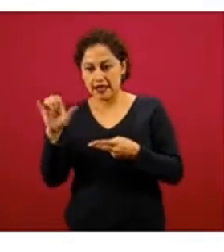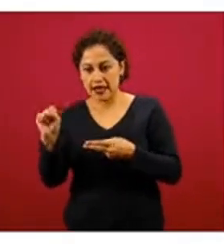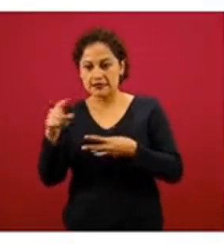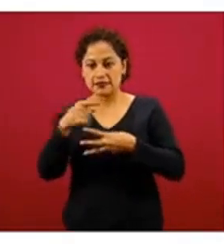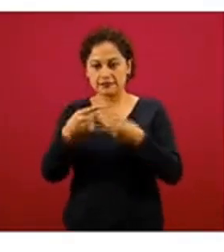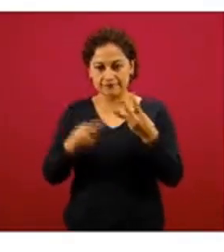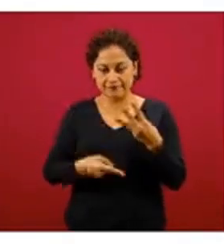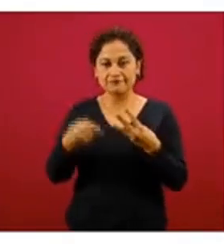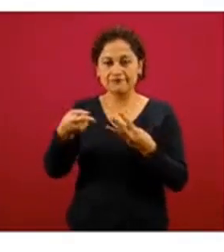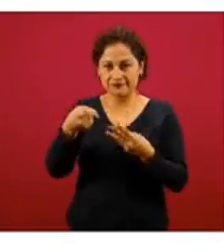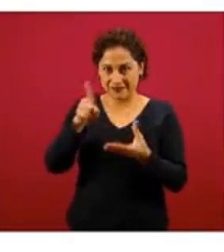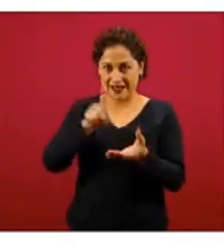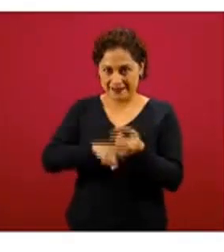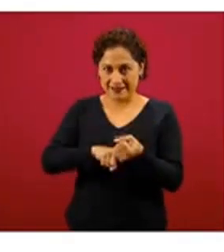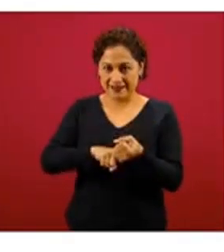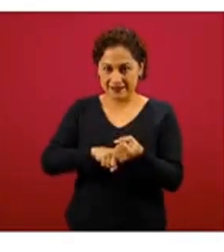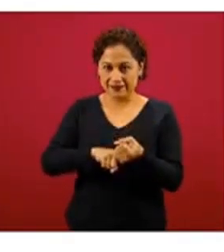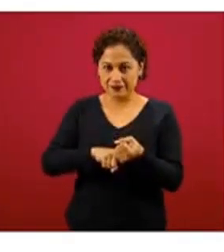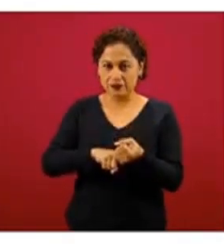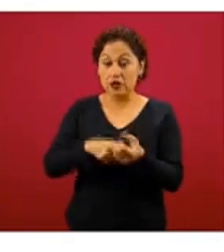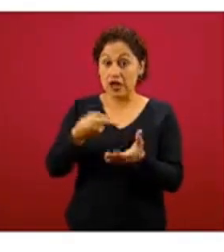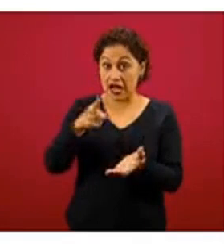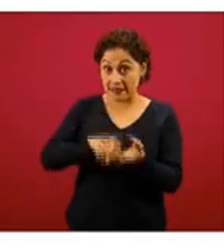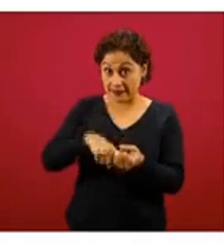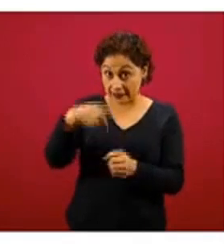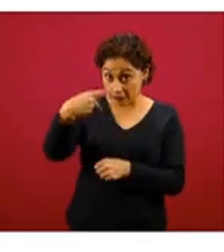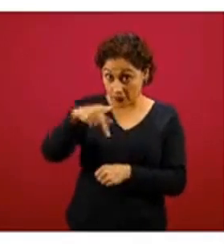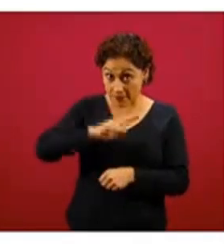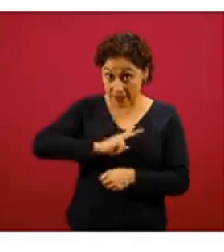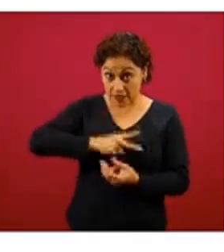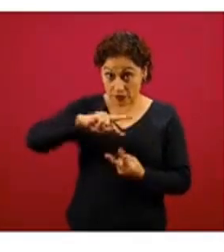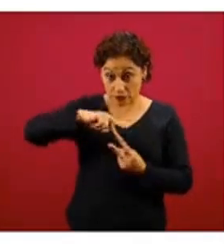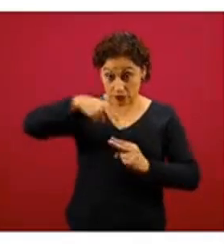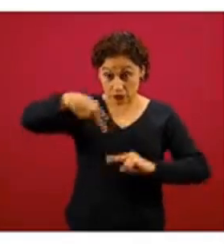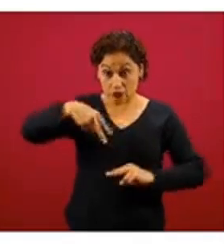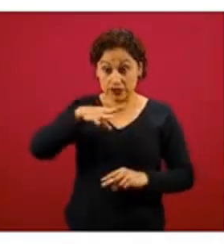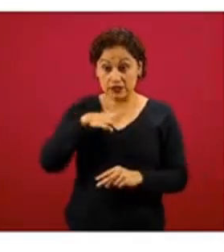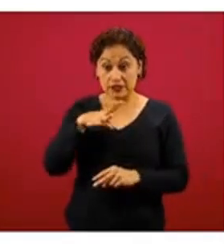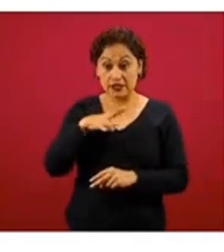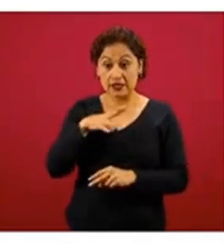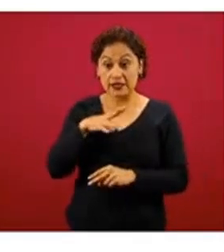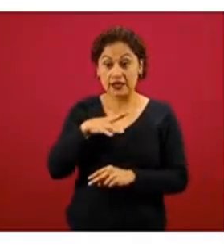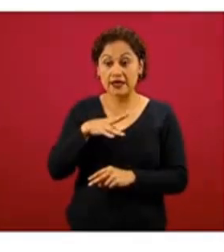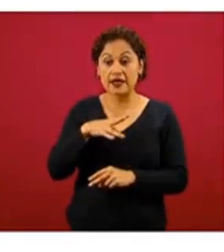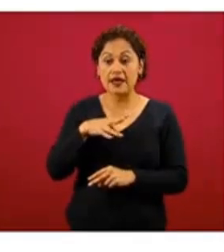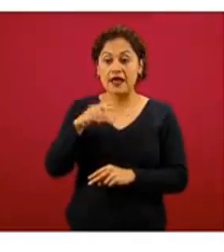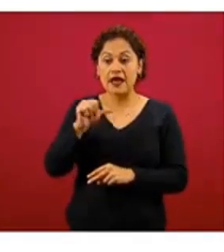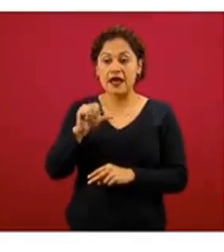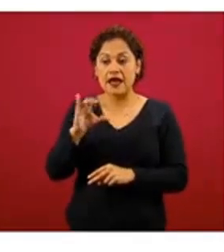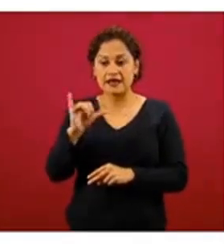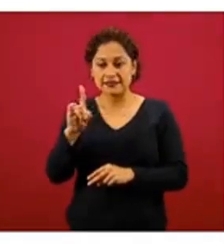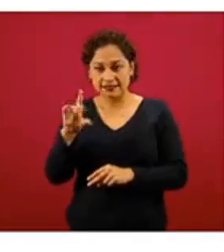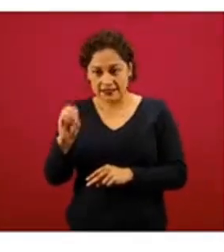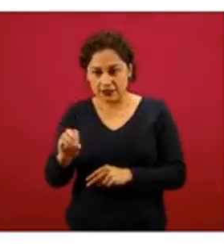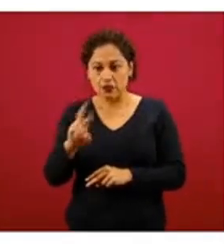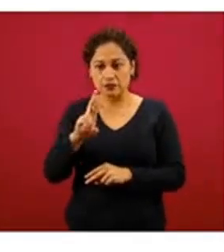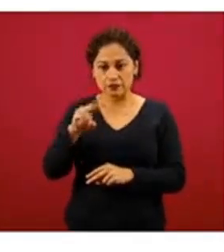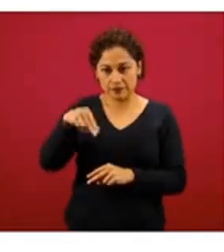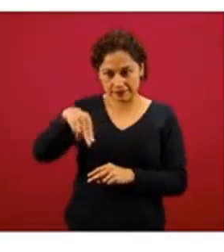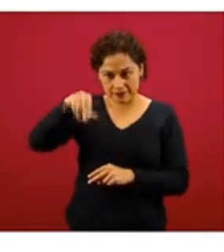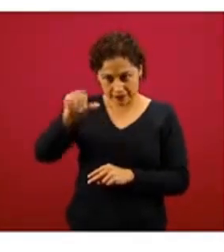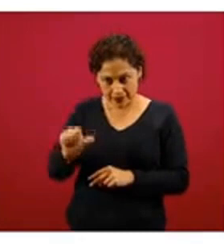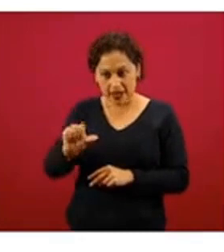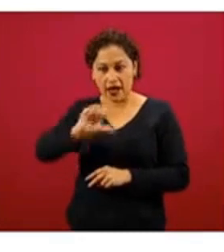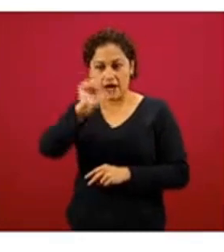la parte más importante que de su genoma, que es un ácido ribonucleico de cadena positiva, así lo llaman, y una